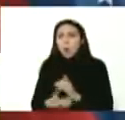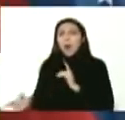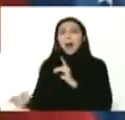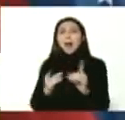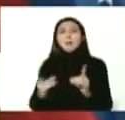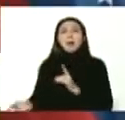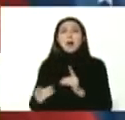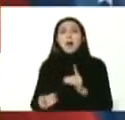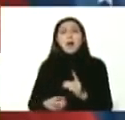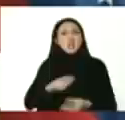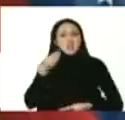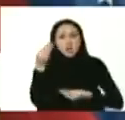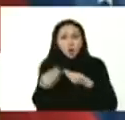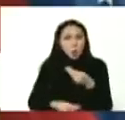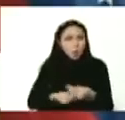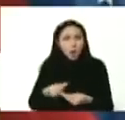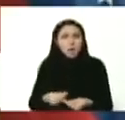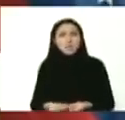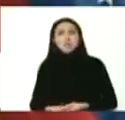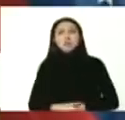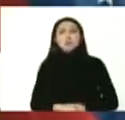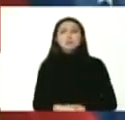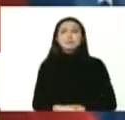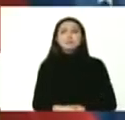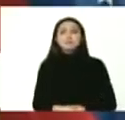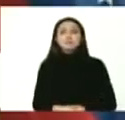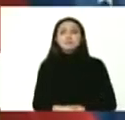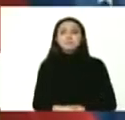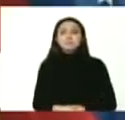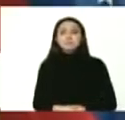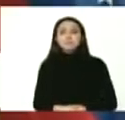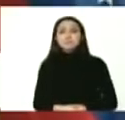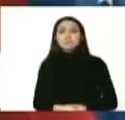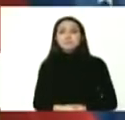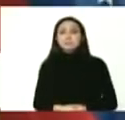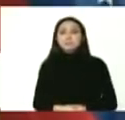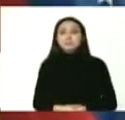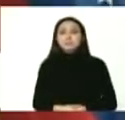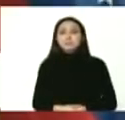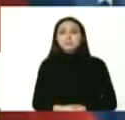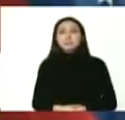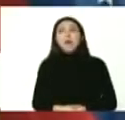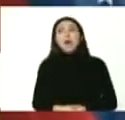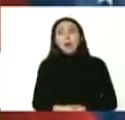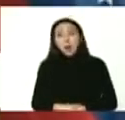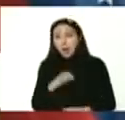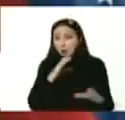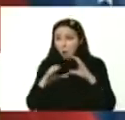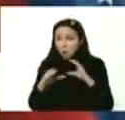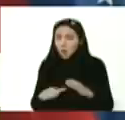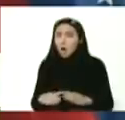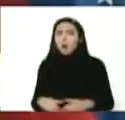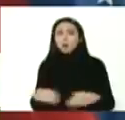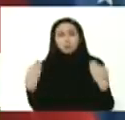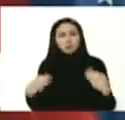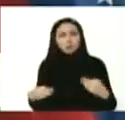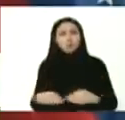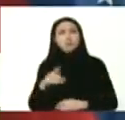público a nivel de lo que implica no solamente la comunicación formal, sino